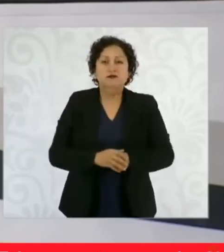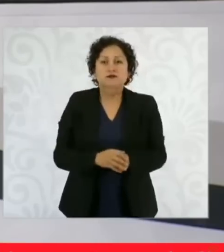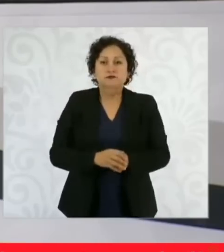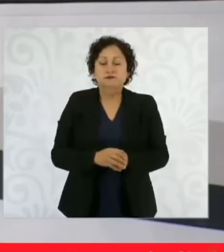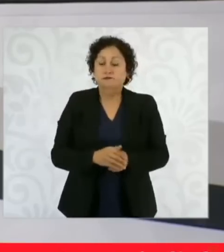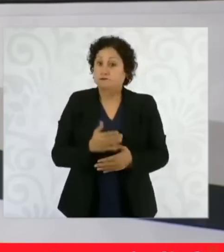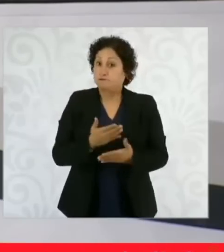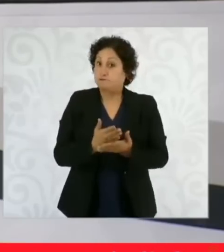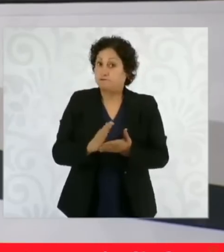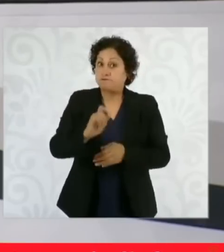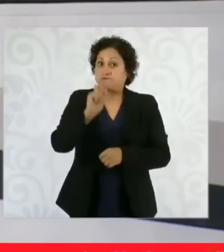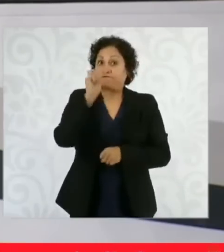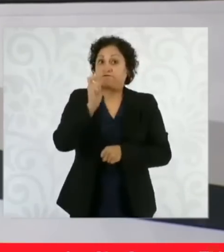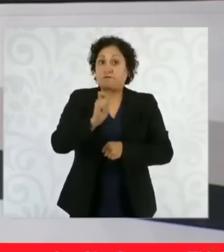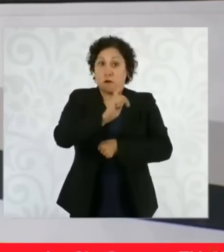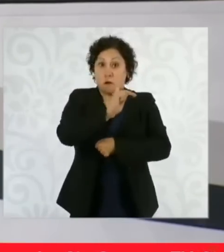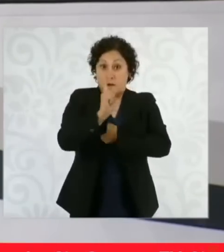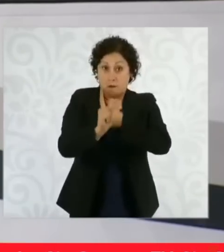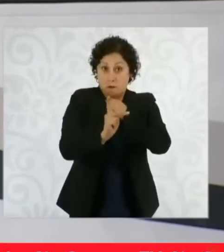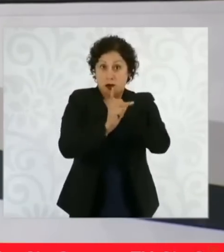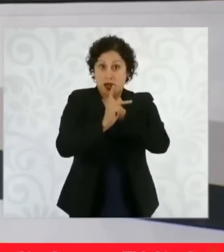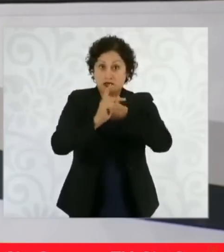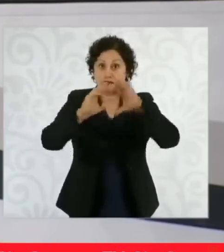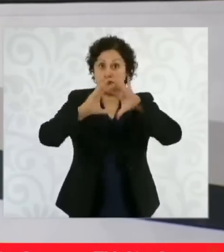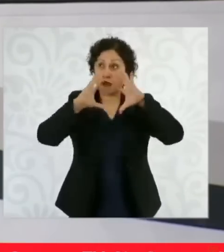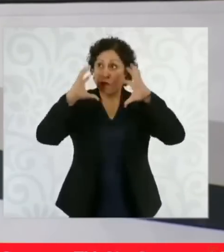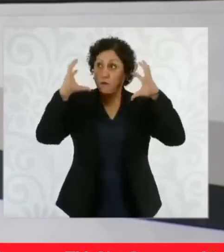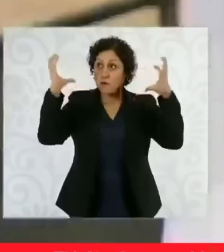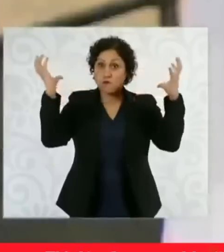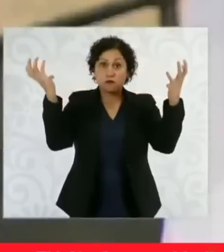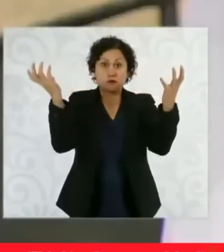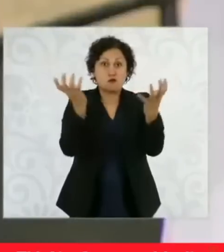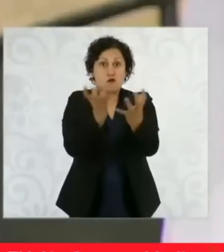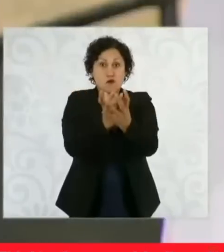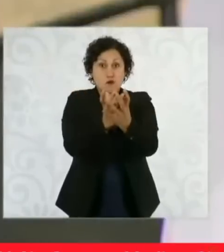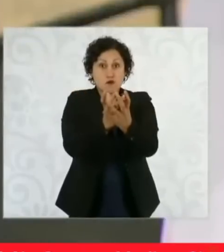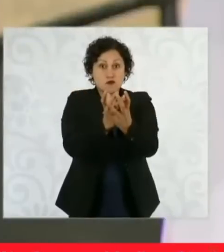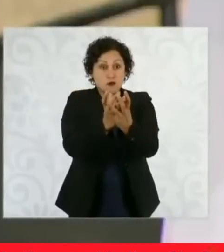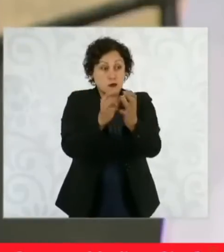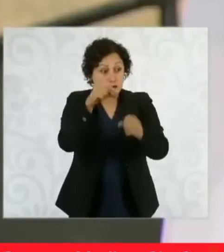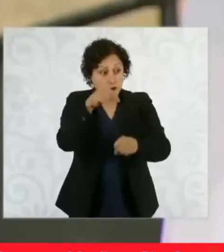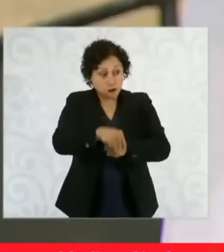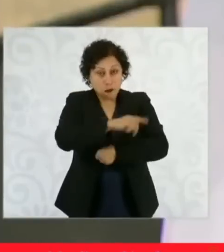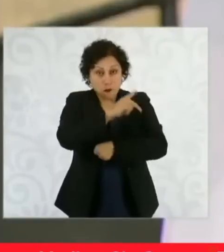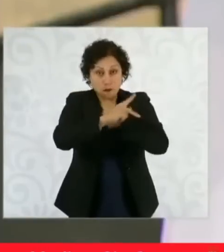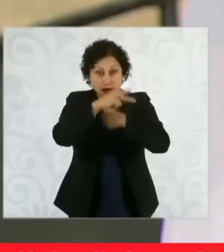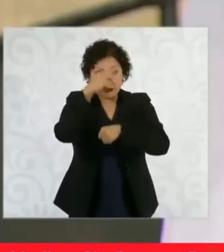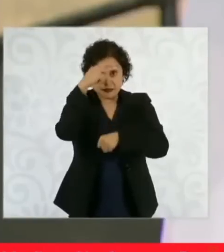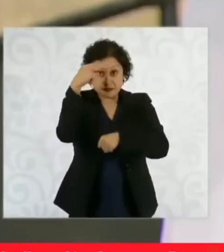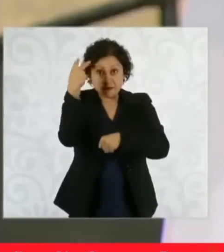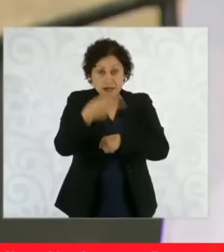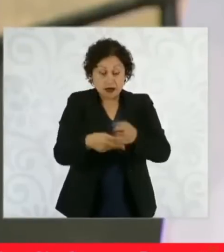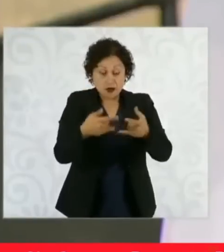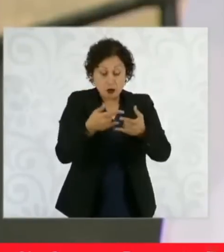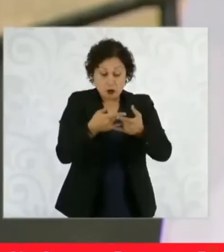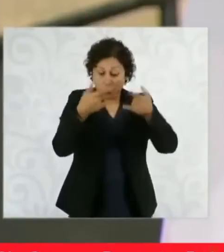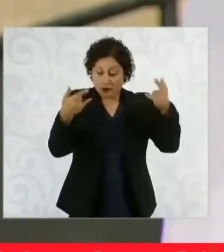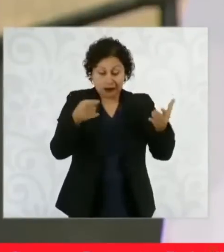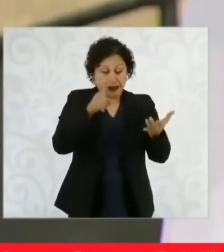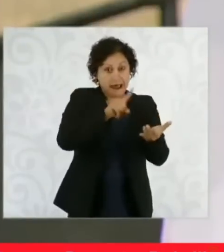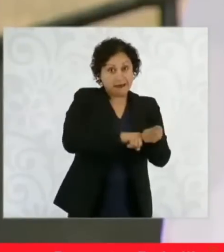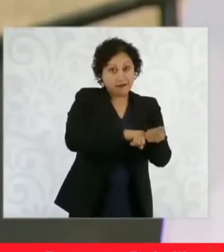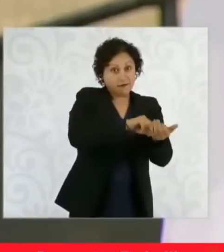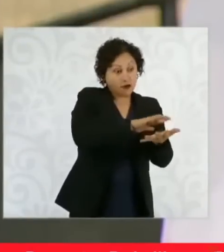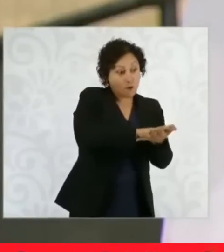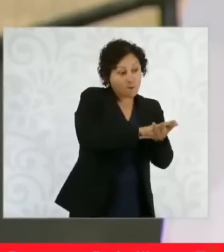único o de los pocos países en el mundo que han vivido 4 transformaciones